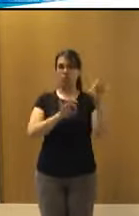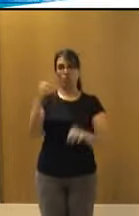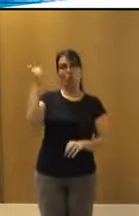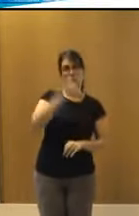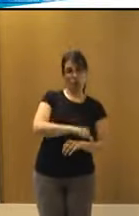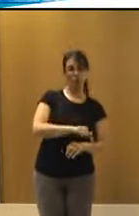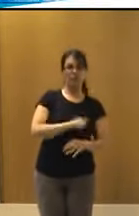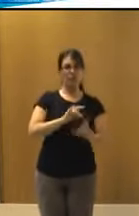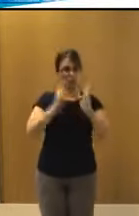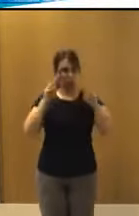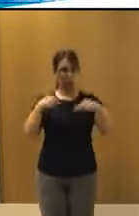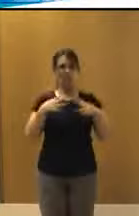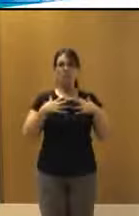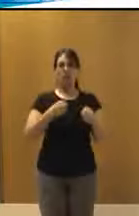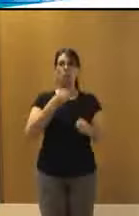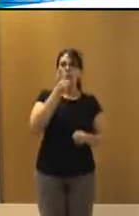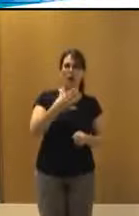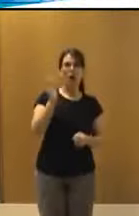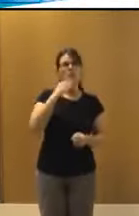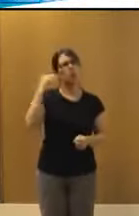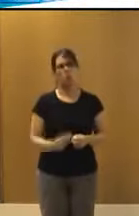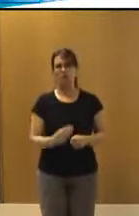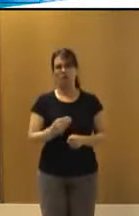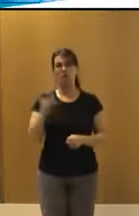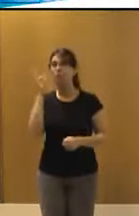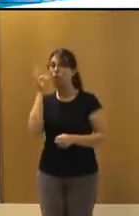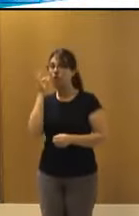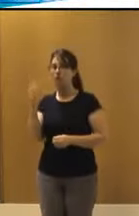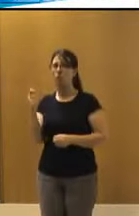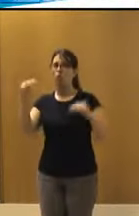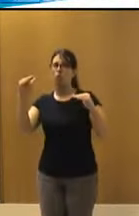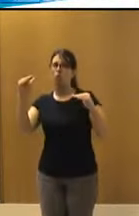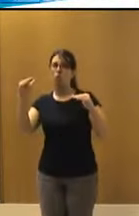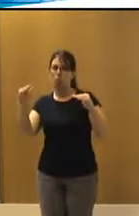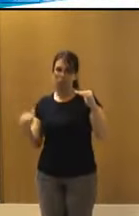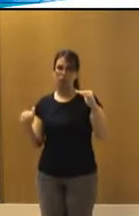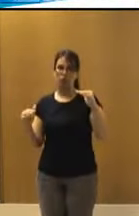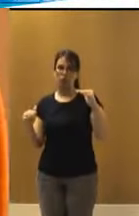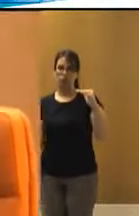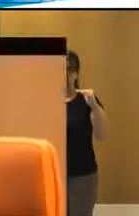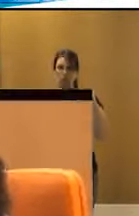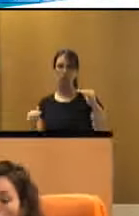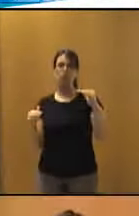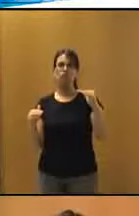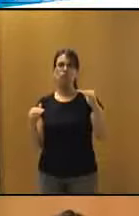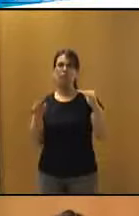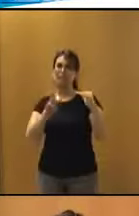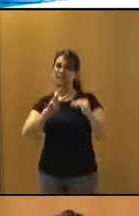58,4% de hombres perciben su salud como buena, muy buena. En el caso de las mujeres este porcentaje es un poco